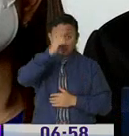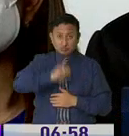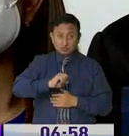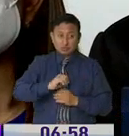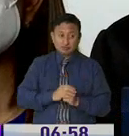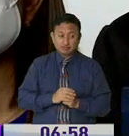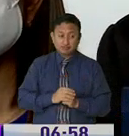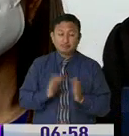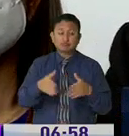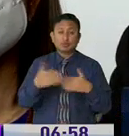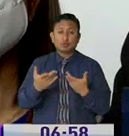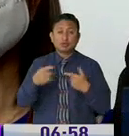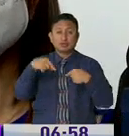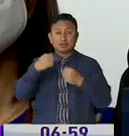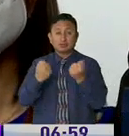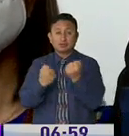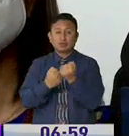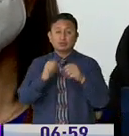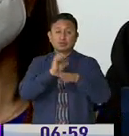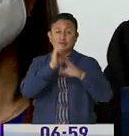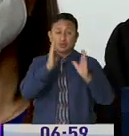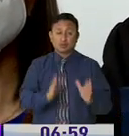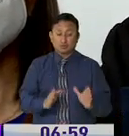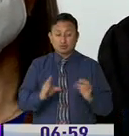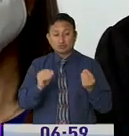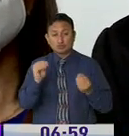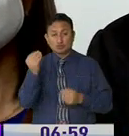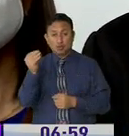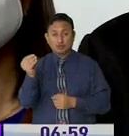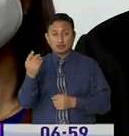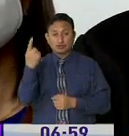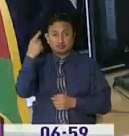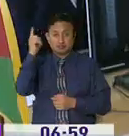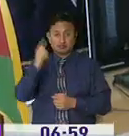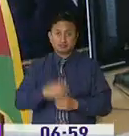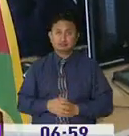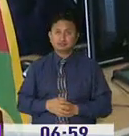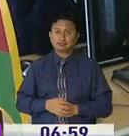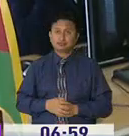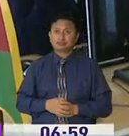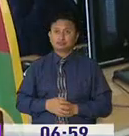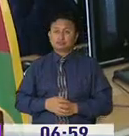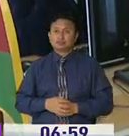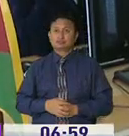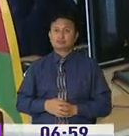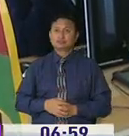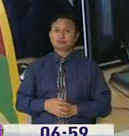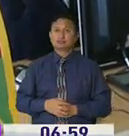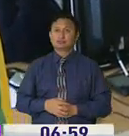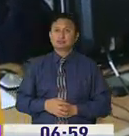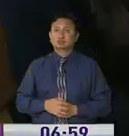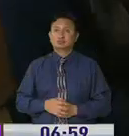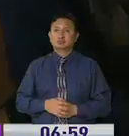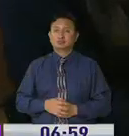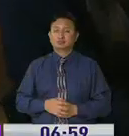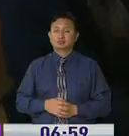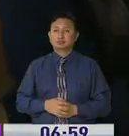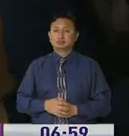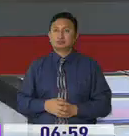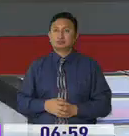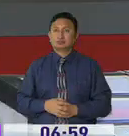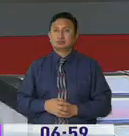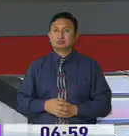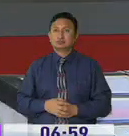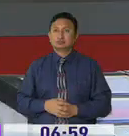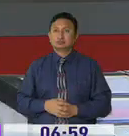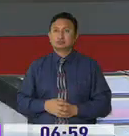de los ecuatorianos y especialmente de miles de jóvenes. Informó Valeria Navarro. Tras concluir un